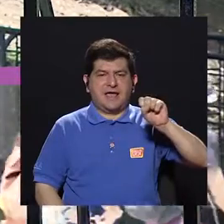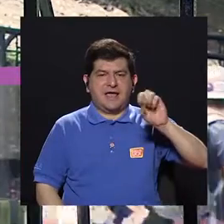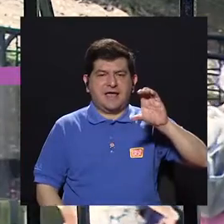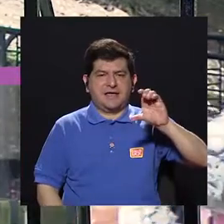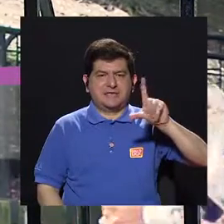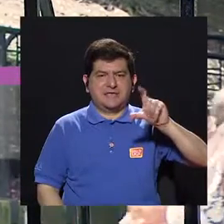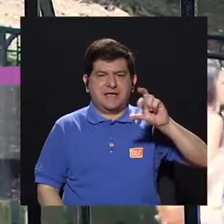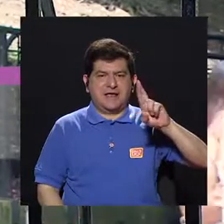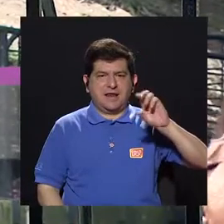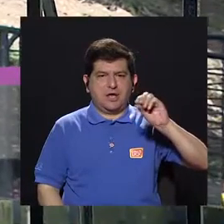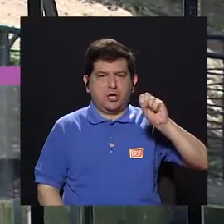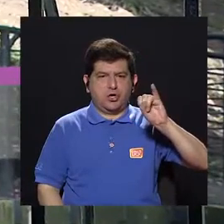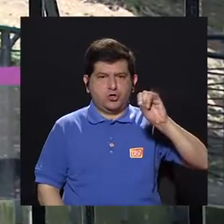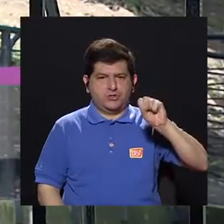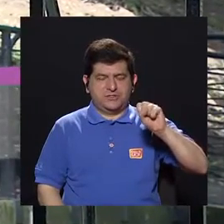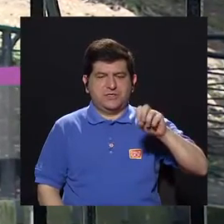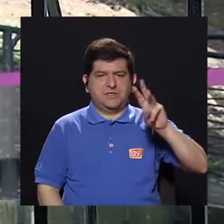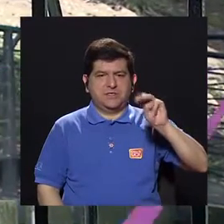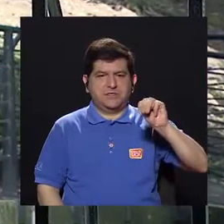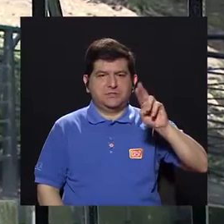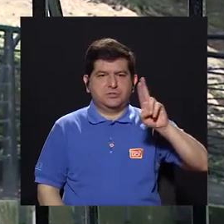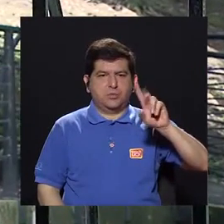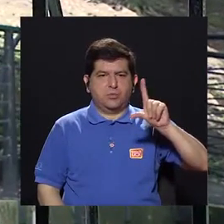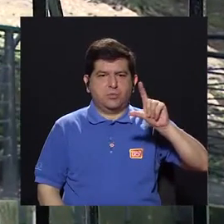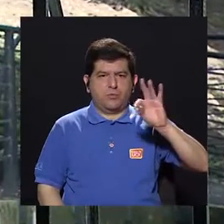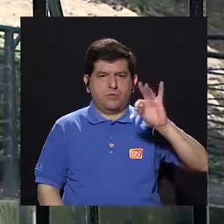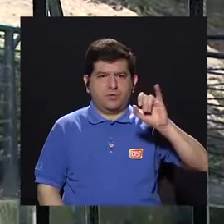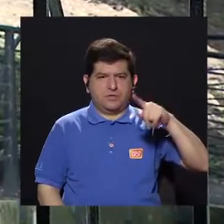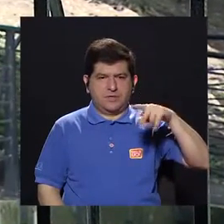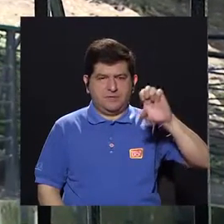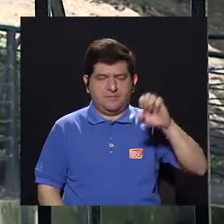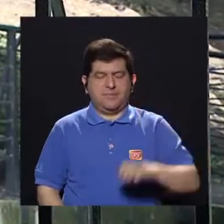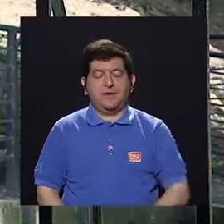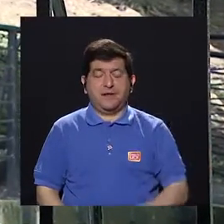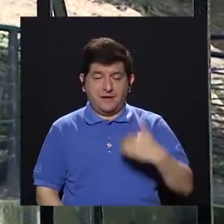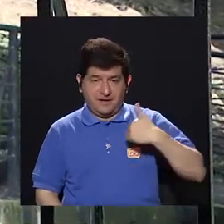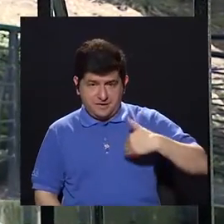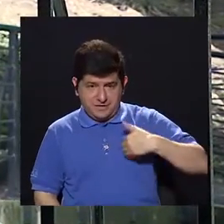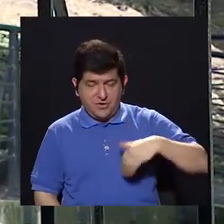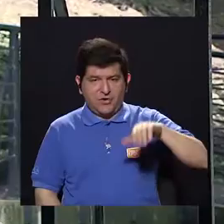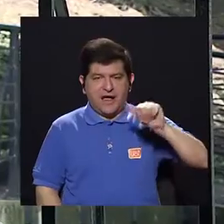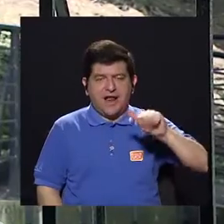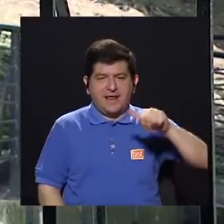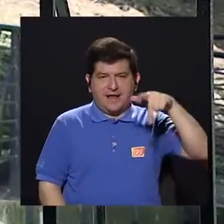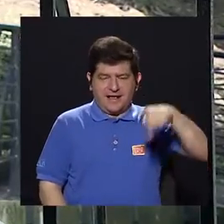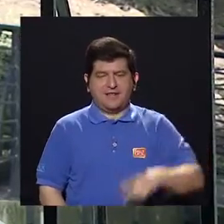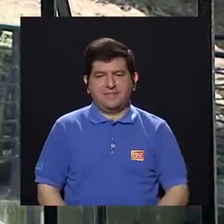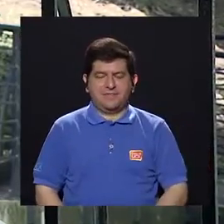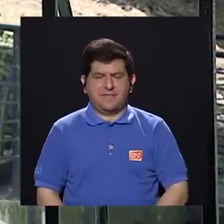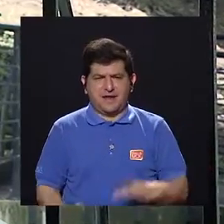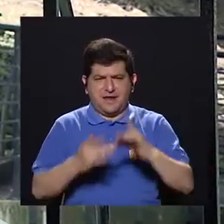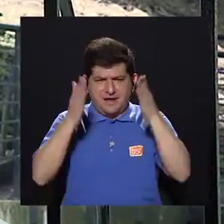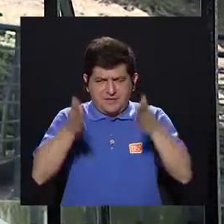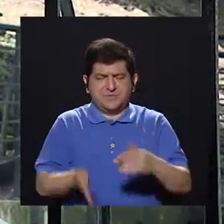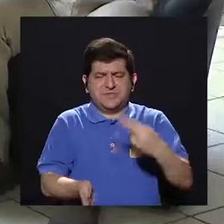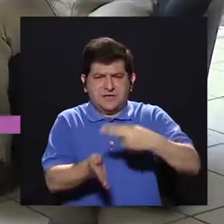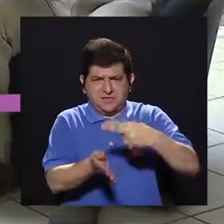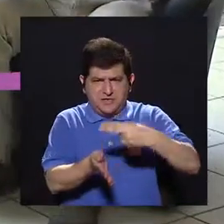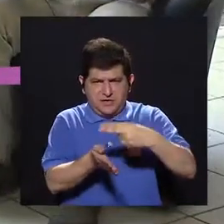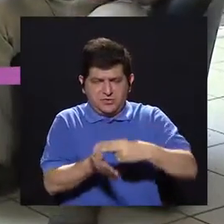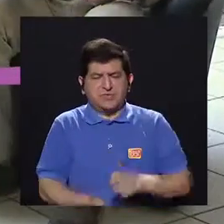Parajeles, neurólogo del Hospital San Juan de Dios y del Hospital Clínica Bíblica, además profesor de la Universidad de Costa